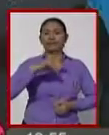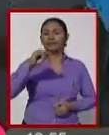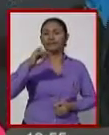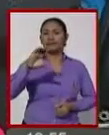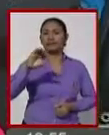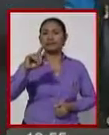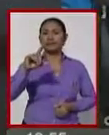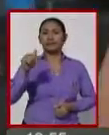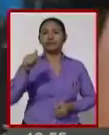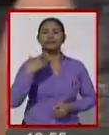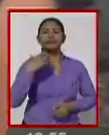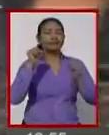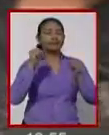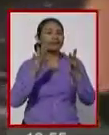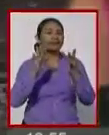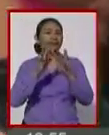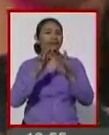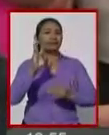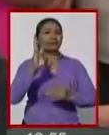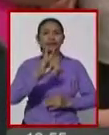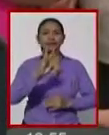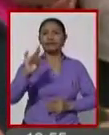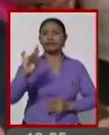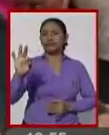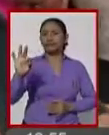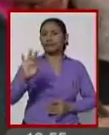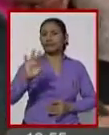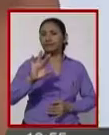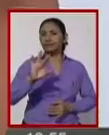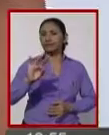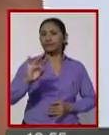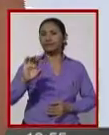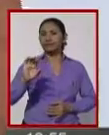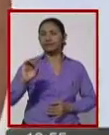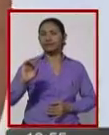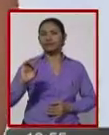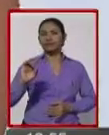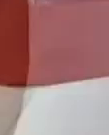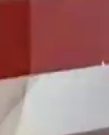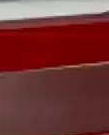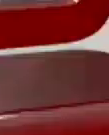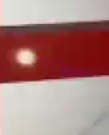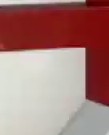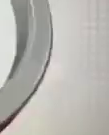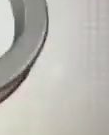Fernández Villalta pueden comunicarse al 679-80-761.